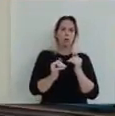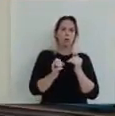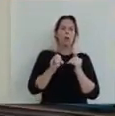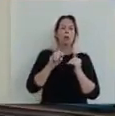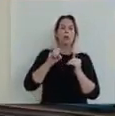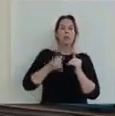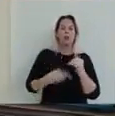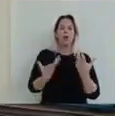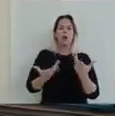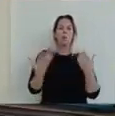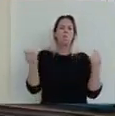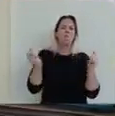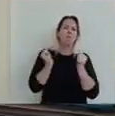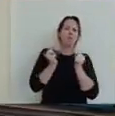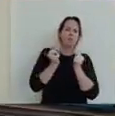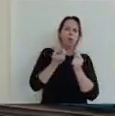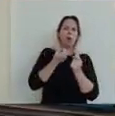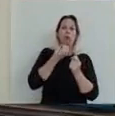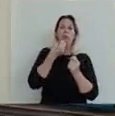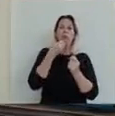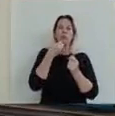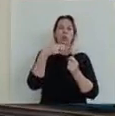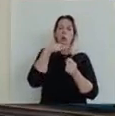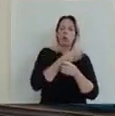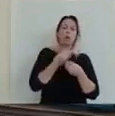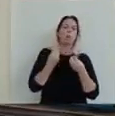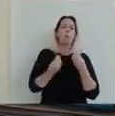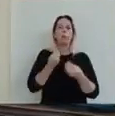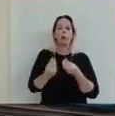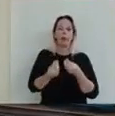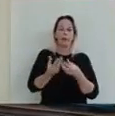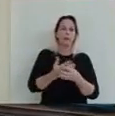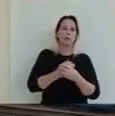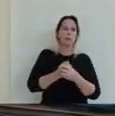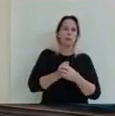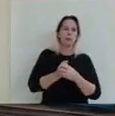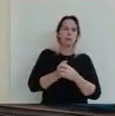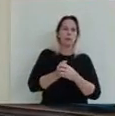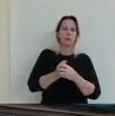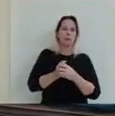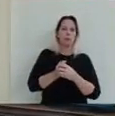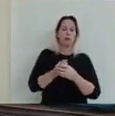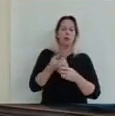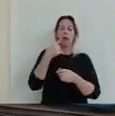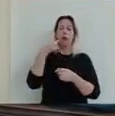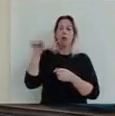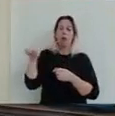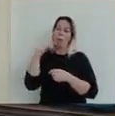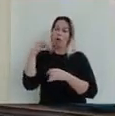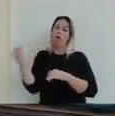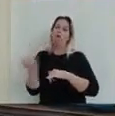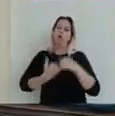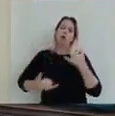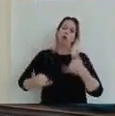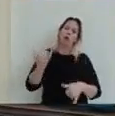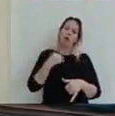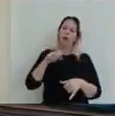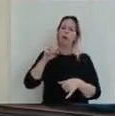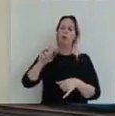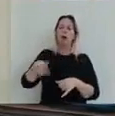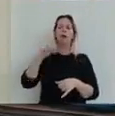que haya algas en el agua. Lo que nos decían es que están haciendo un tratamiento con carbón activado,